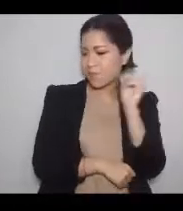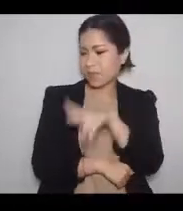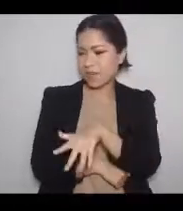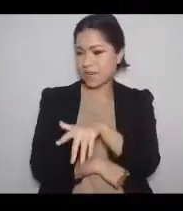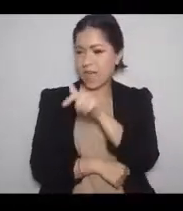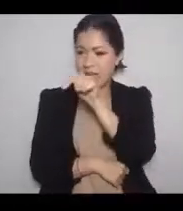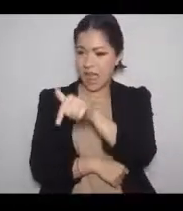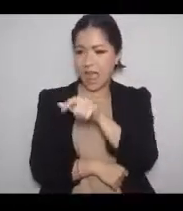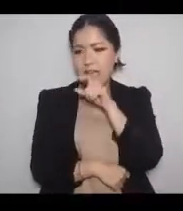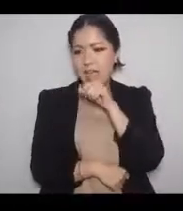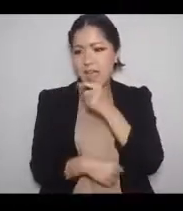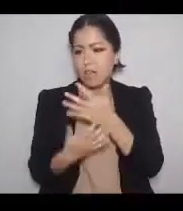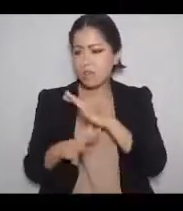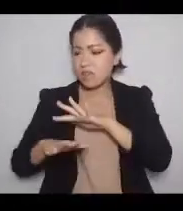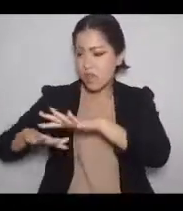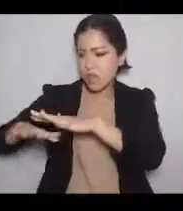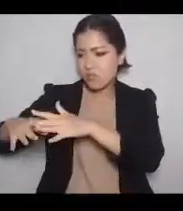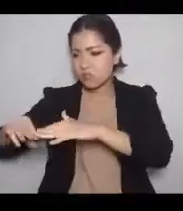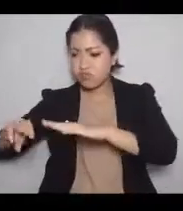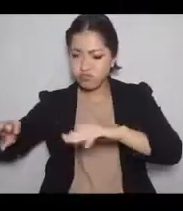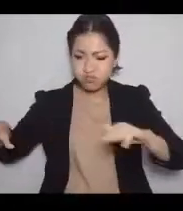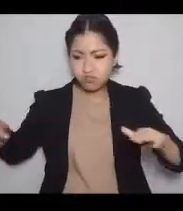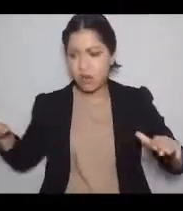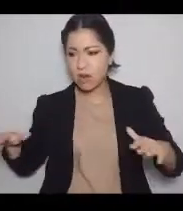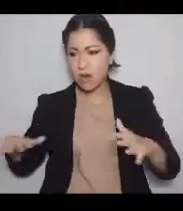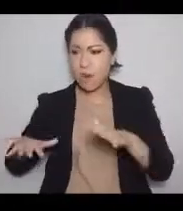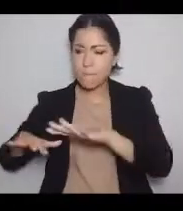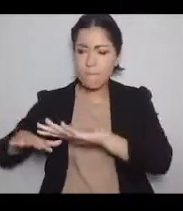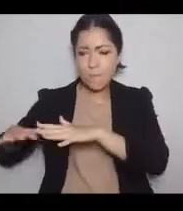Murió de fiebre tifoidea una semana después.